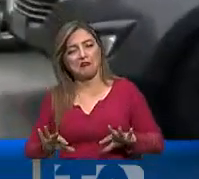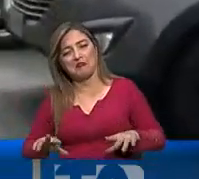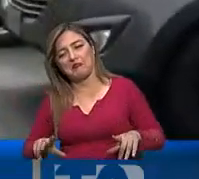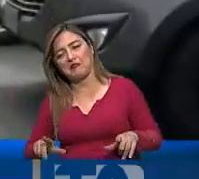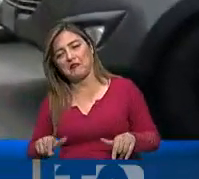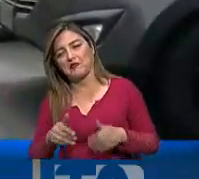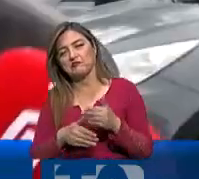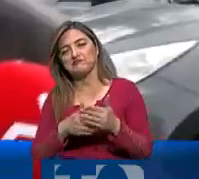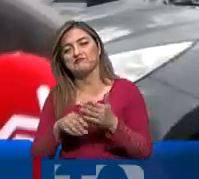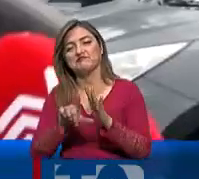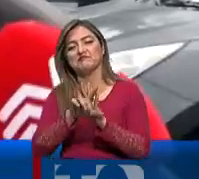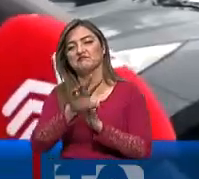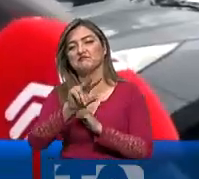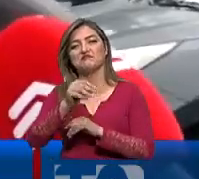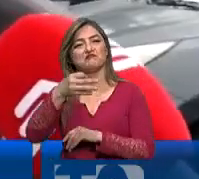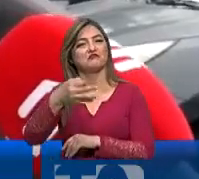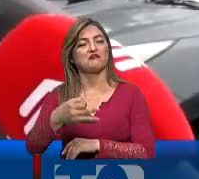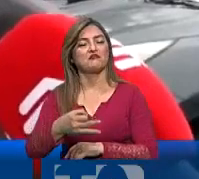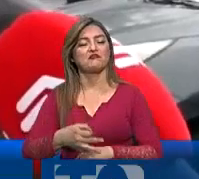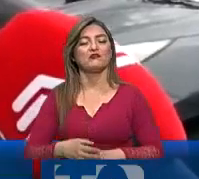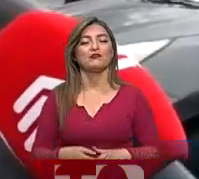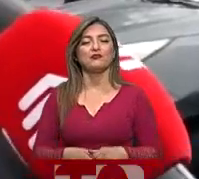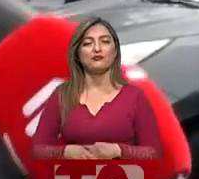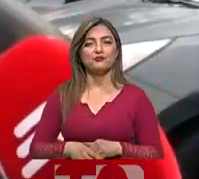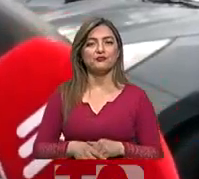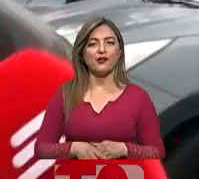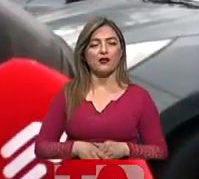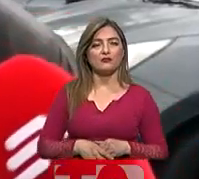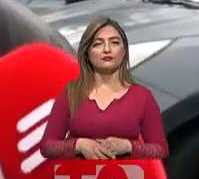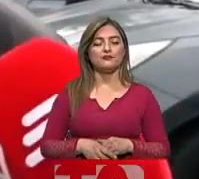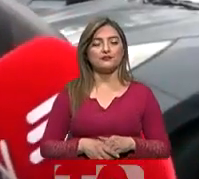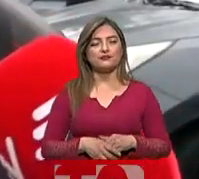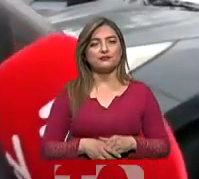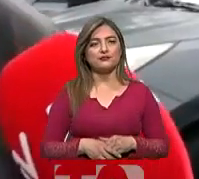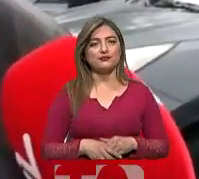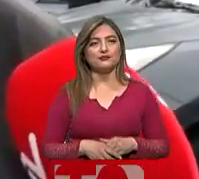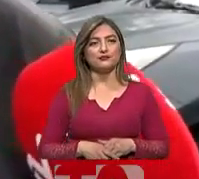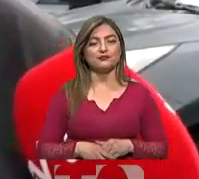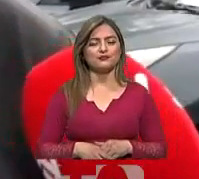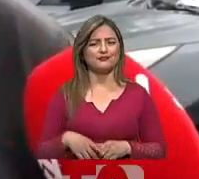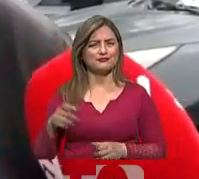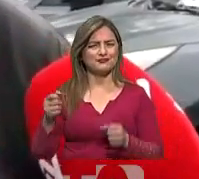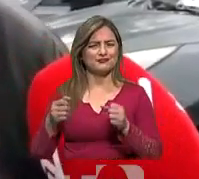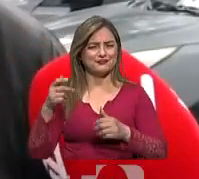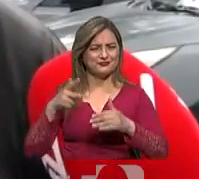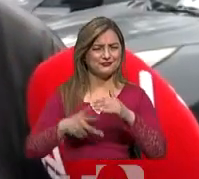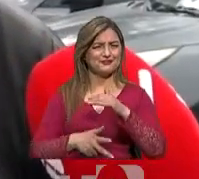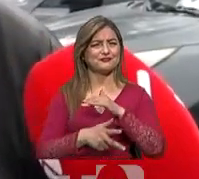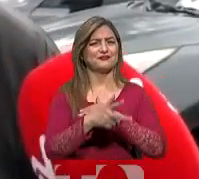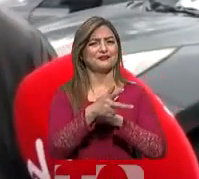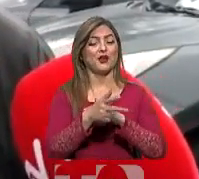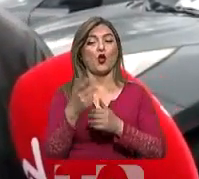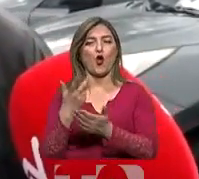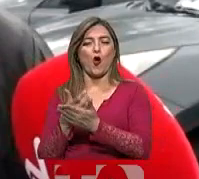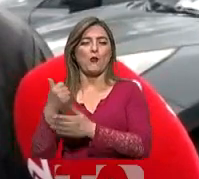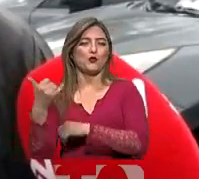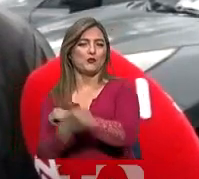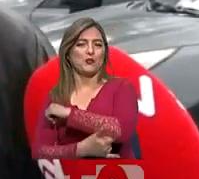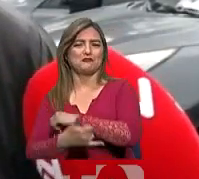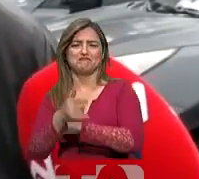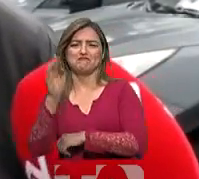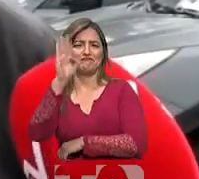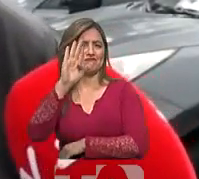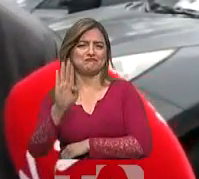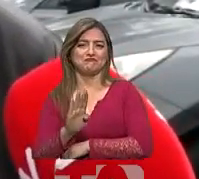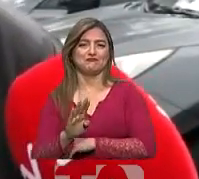procesos legales. Obviamente estos vehículos nunca ingresaron con el VIN de importación de otro país, por lo cual las